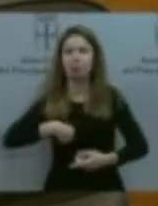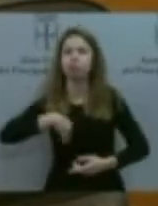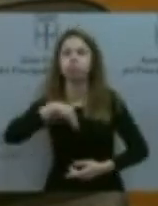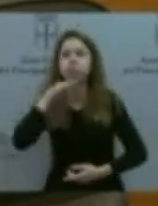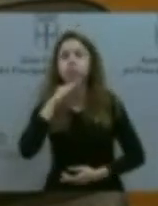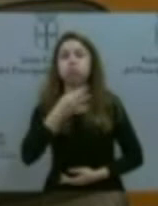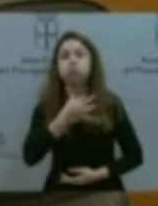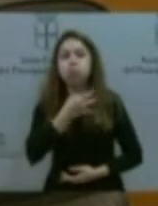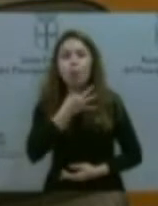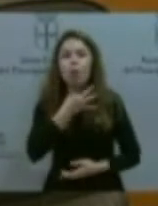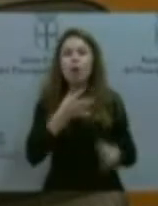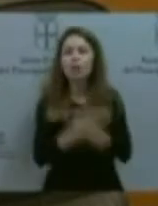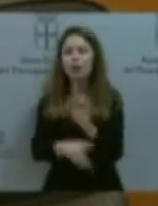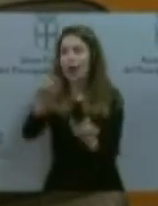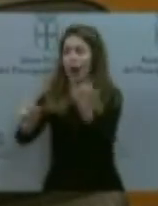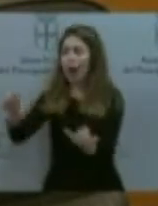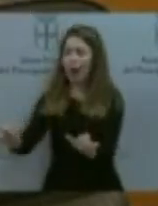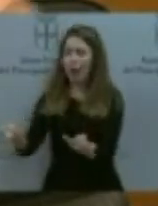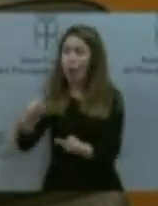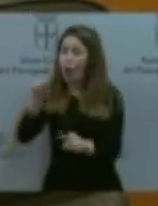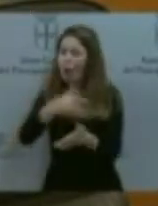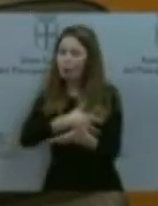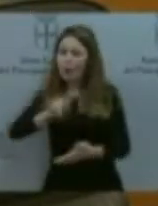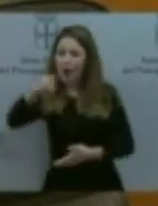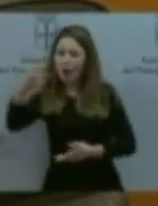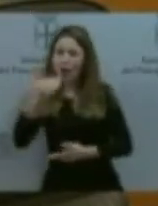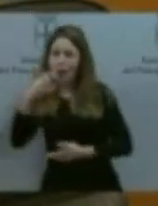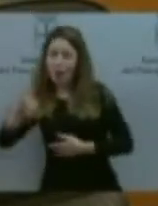en el banco en estos momentos. Bueno, pues yo creo que pueden contribuir un poco más.